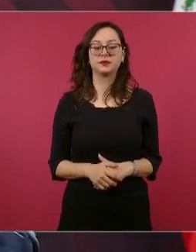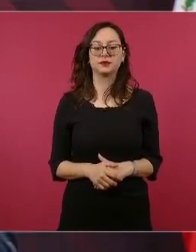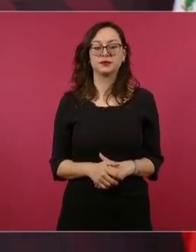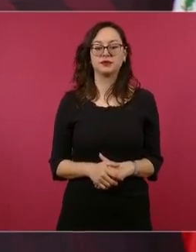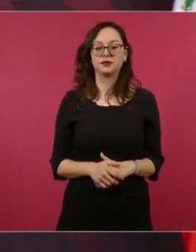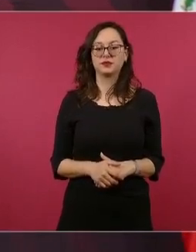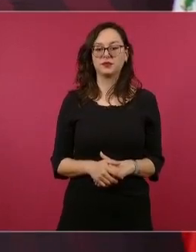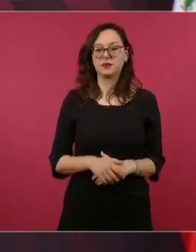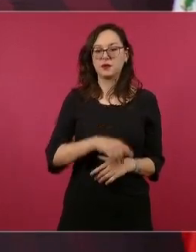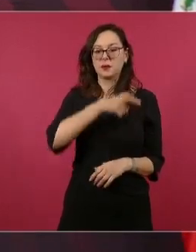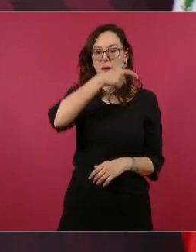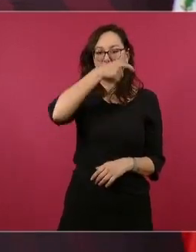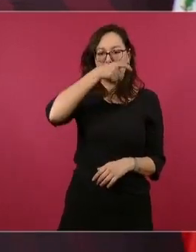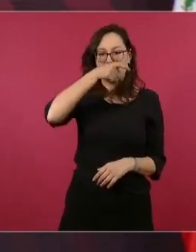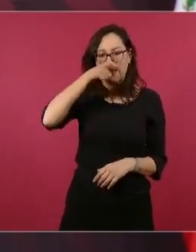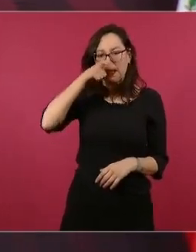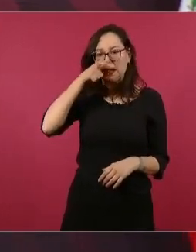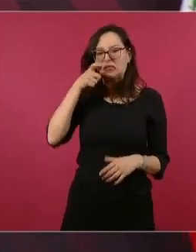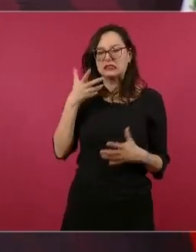ambiciosos